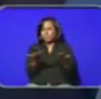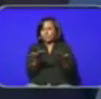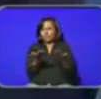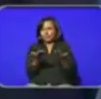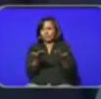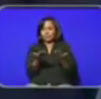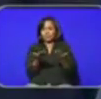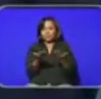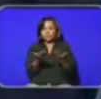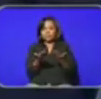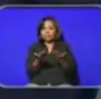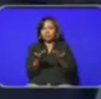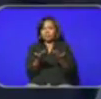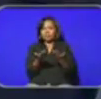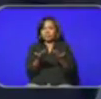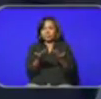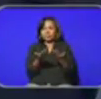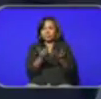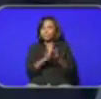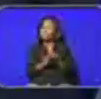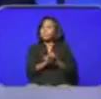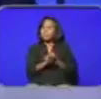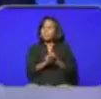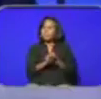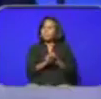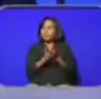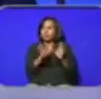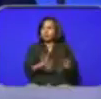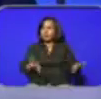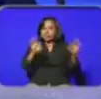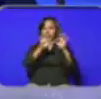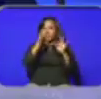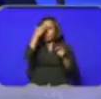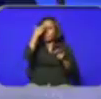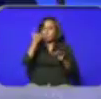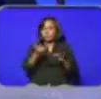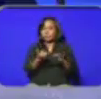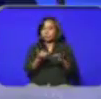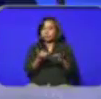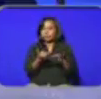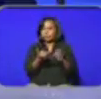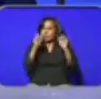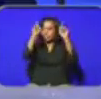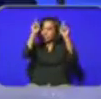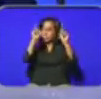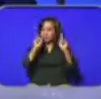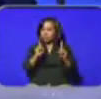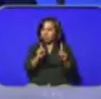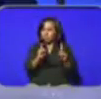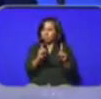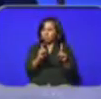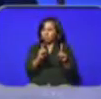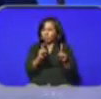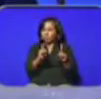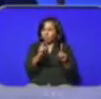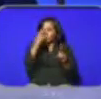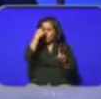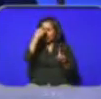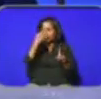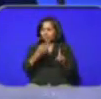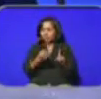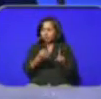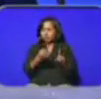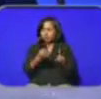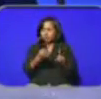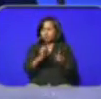Panorama. María Lourdes Peralta, ¿por qué es importante esta inversión que se ha hecho en eso? Es que la educación es la decisión que cambia la vida de